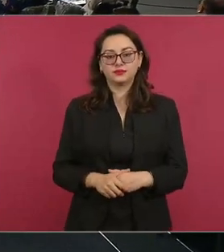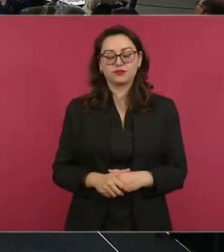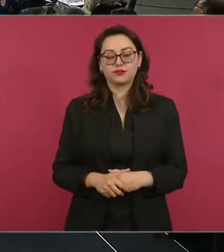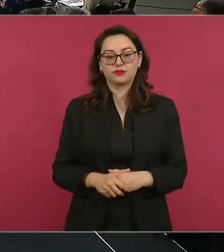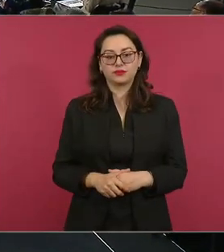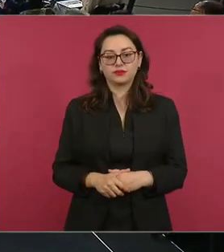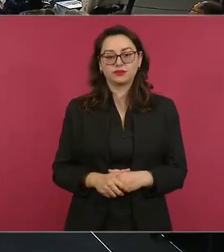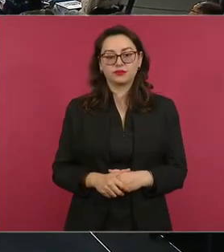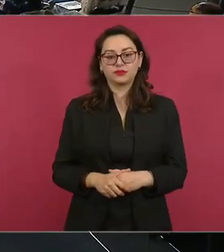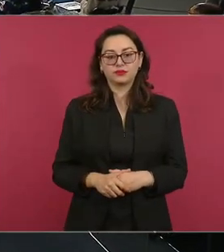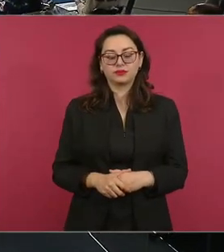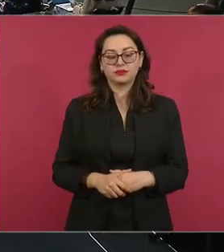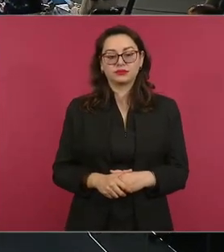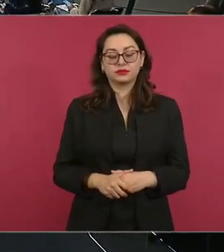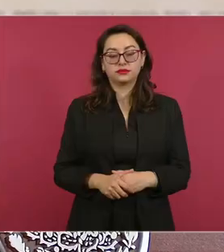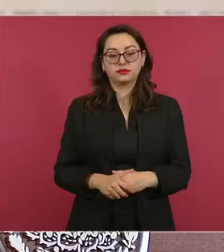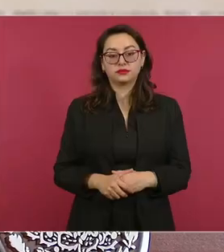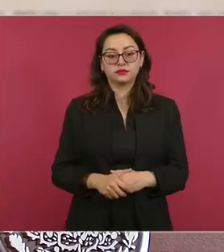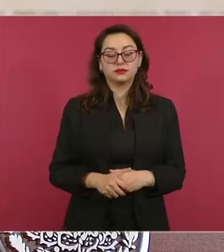Es